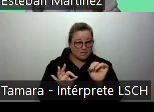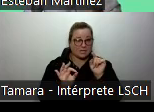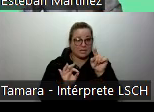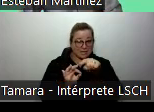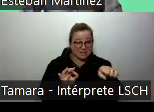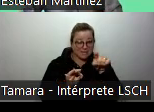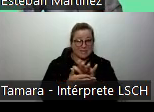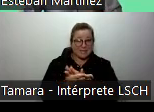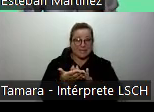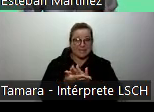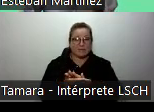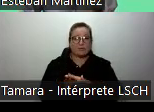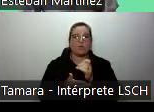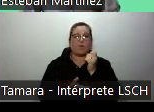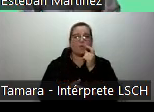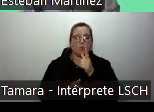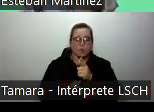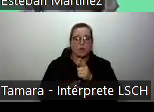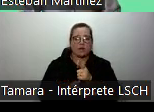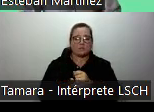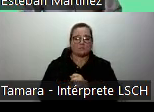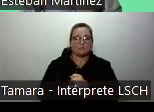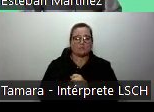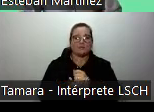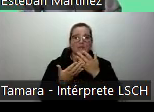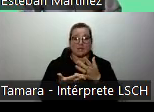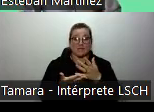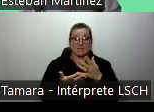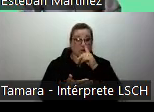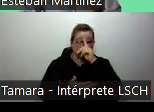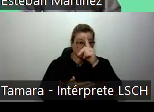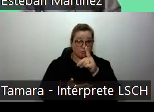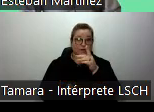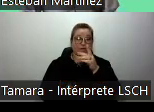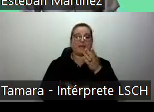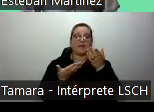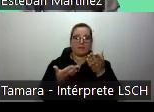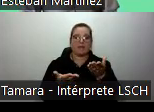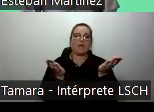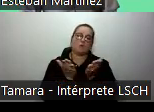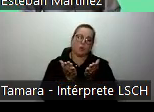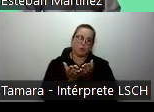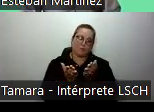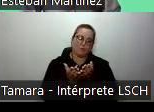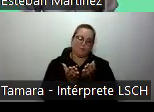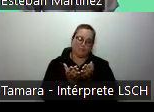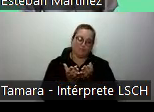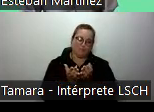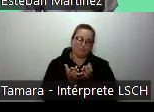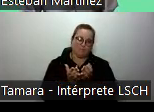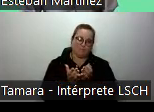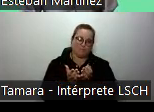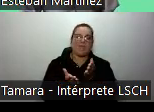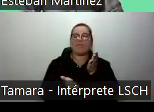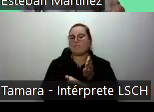ejemplo en particular está en que ese hábito que te ayudará a lograrlo es tu hábito de estudio ya ese